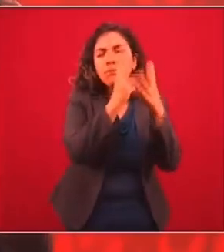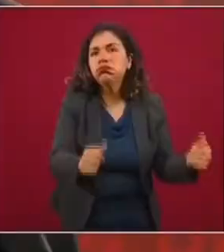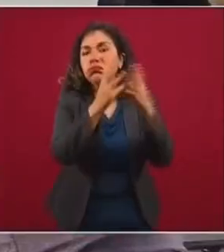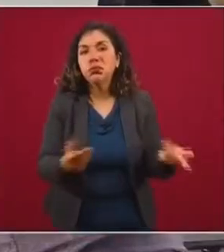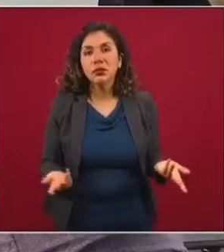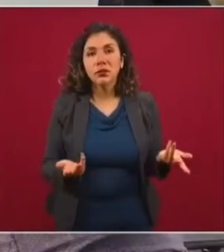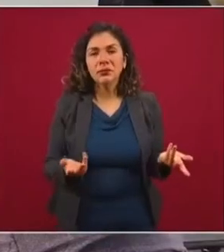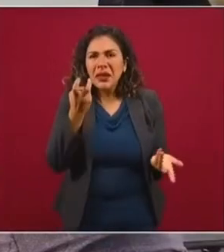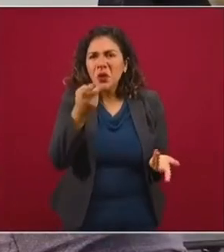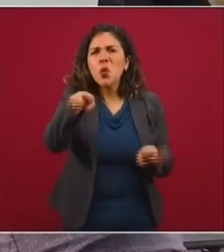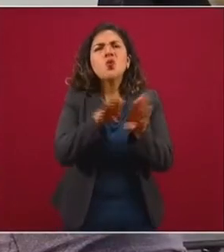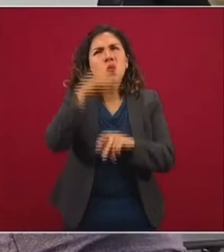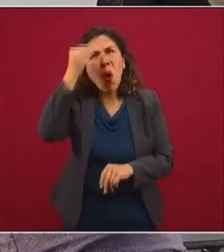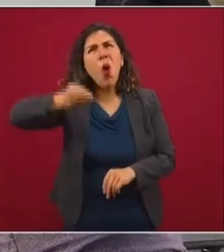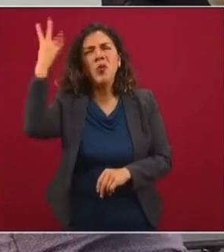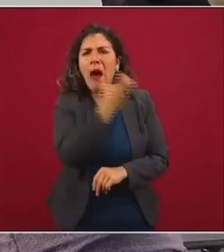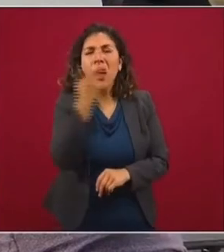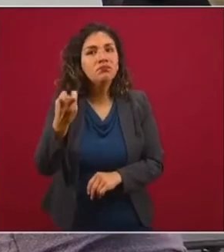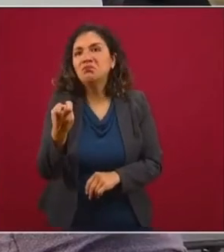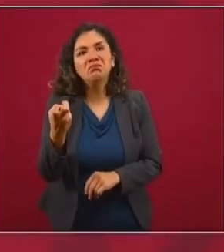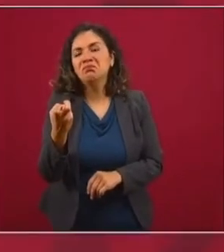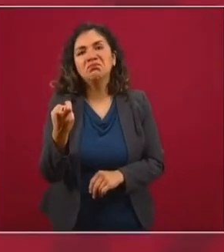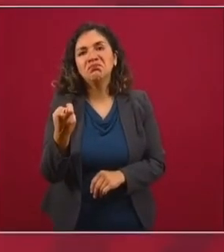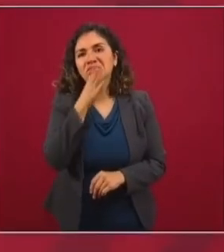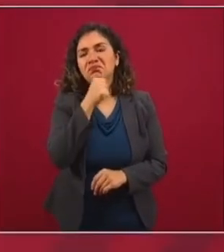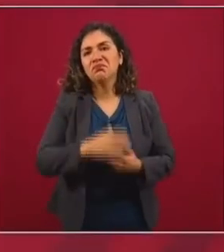Entonces, ¿cómo olvidarnos de eso?